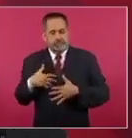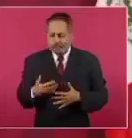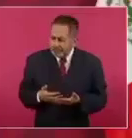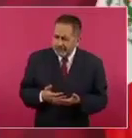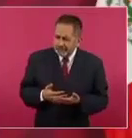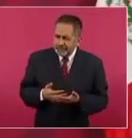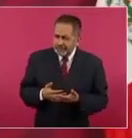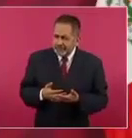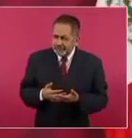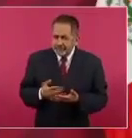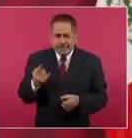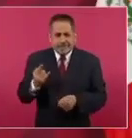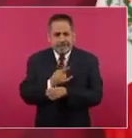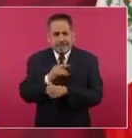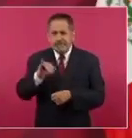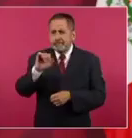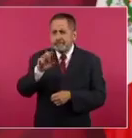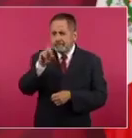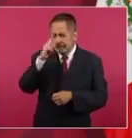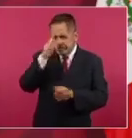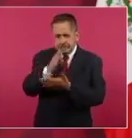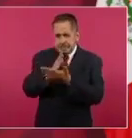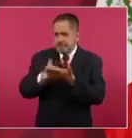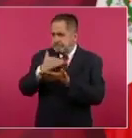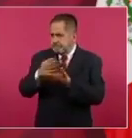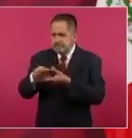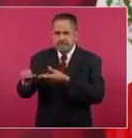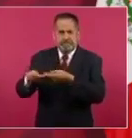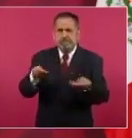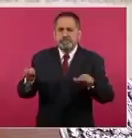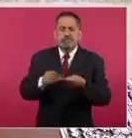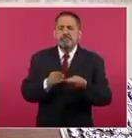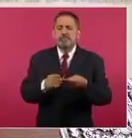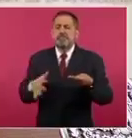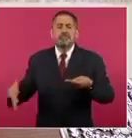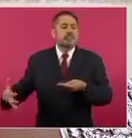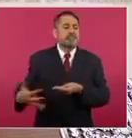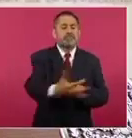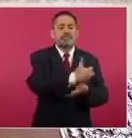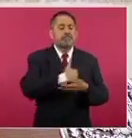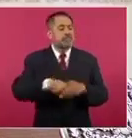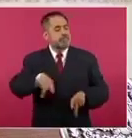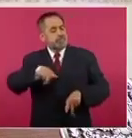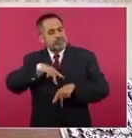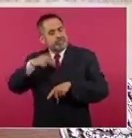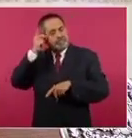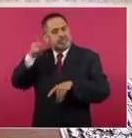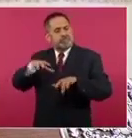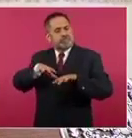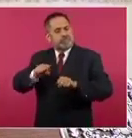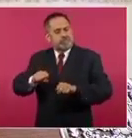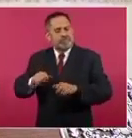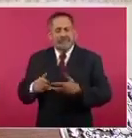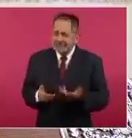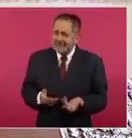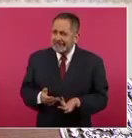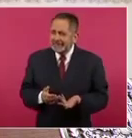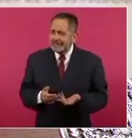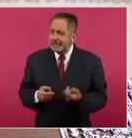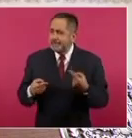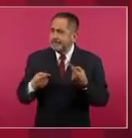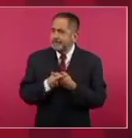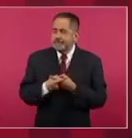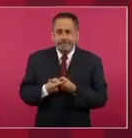Como ejidatarios, se quedaron con las tierras de los ejidos. Estamos hablando